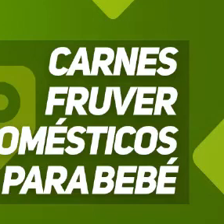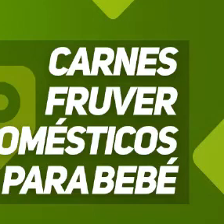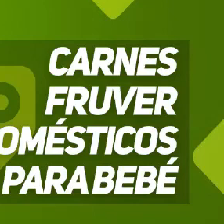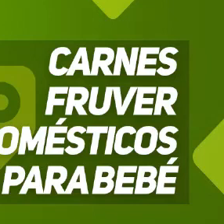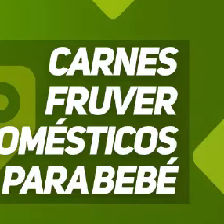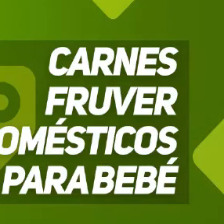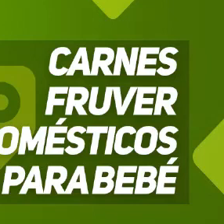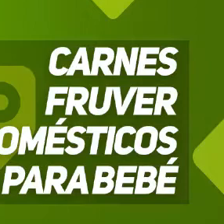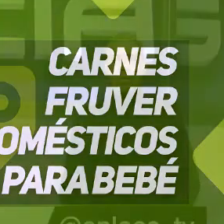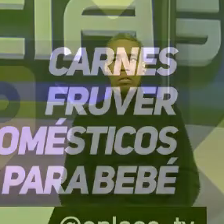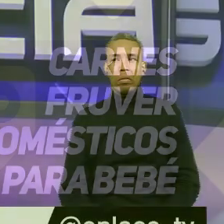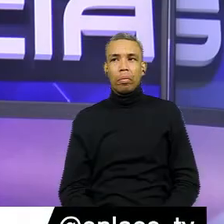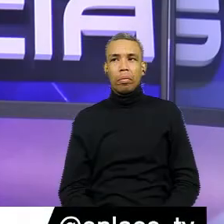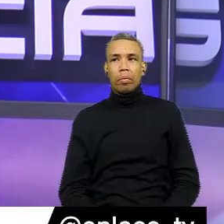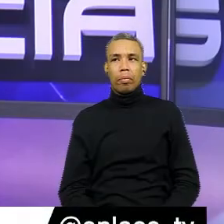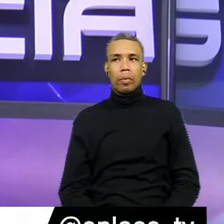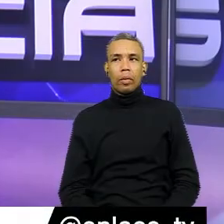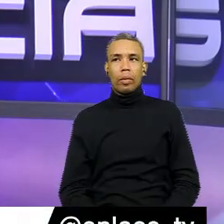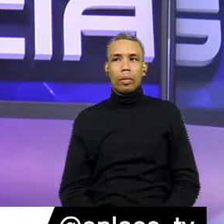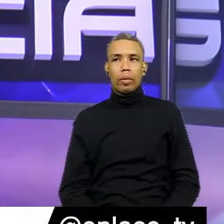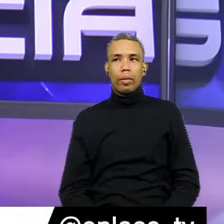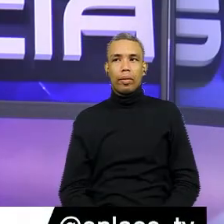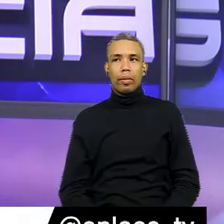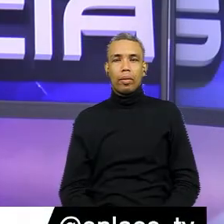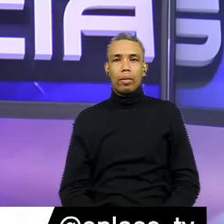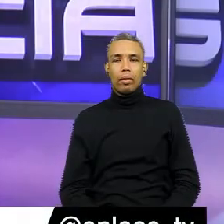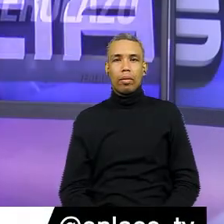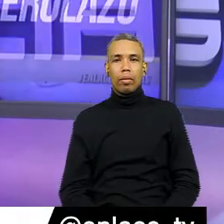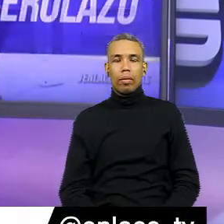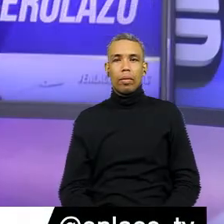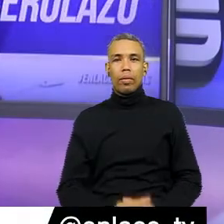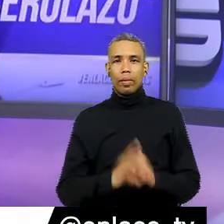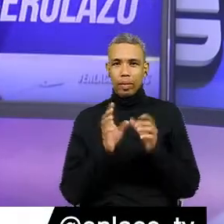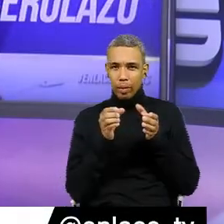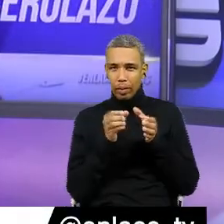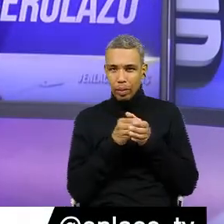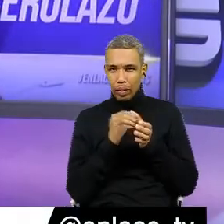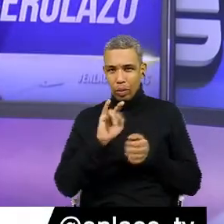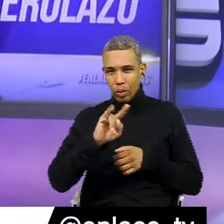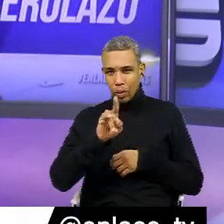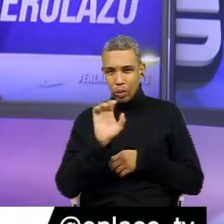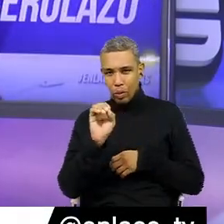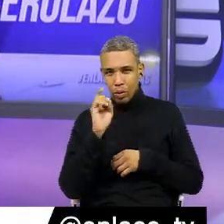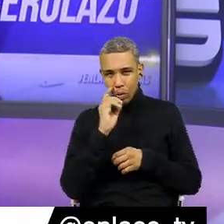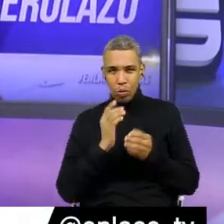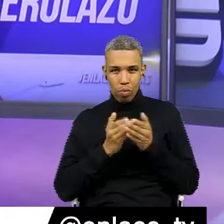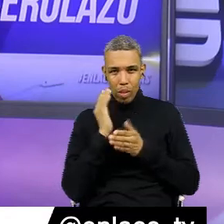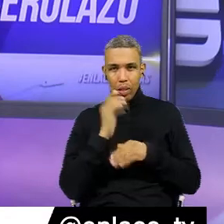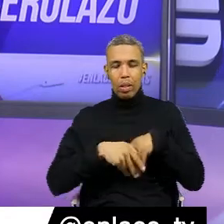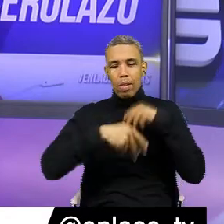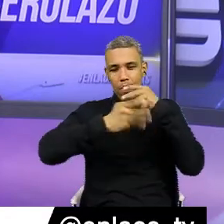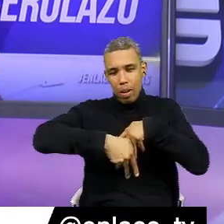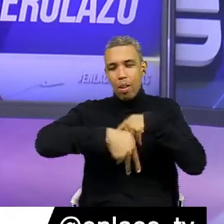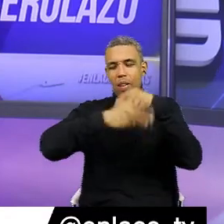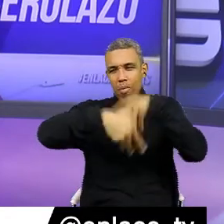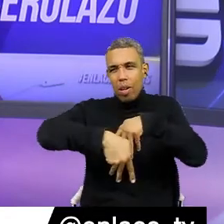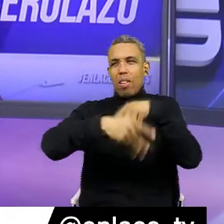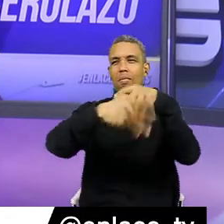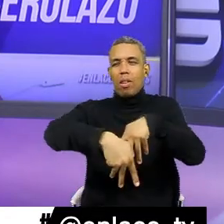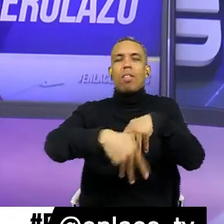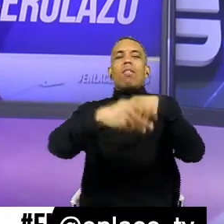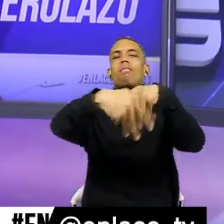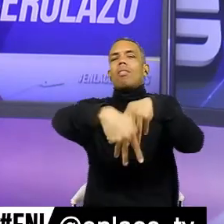Cafava. Y con una marcha desde la USO Nacional hasta el Parque Camilo Torres se cumplió jornada de cacerolazo este